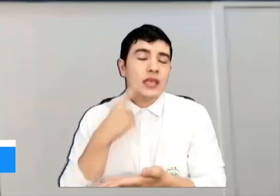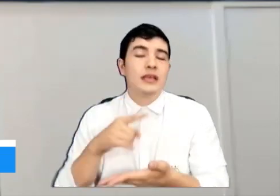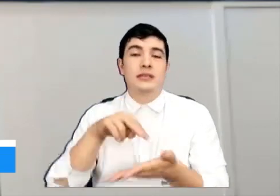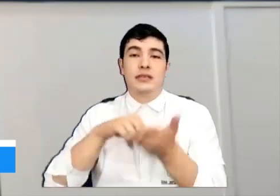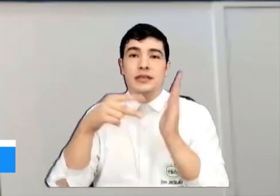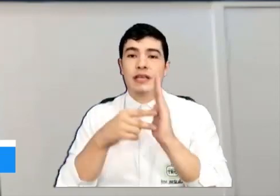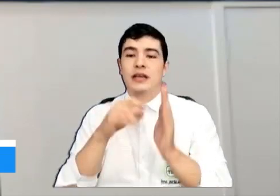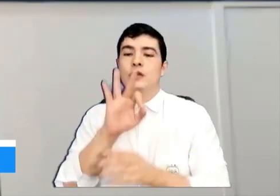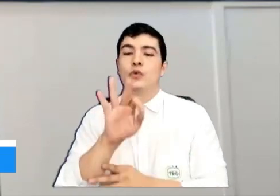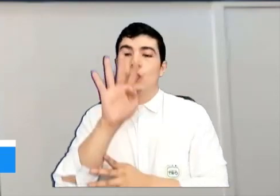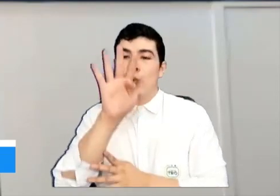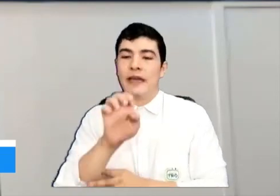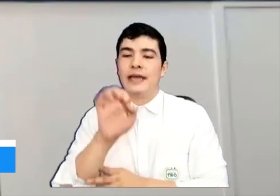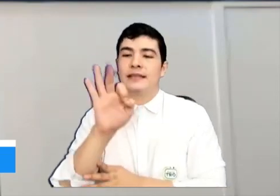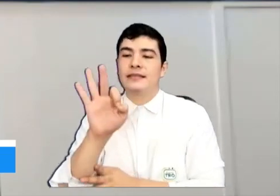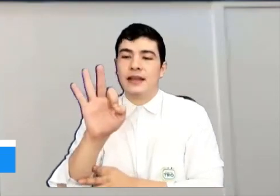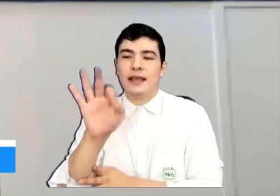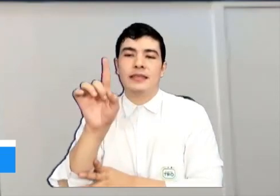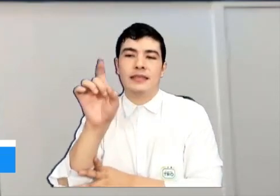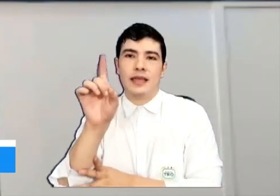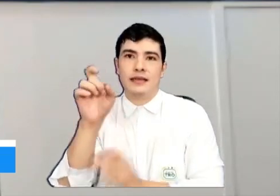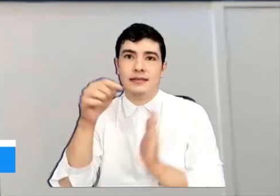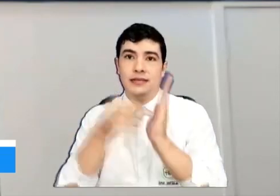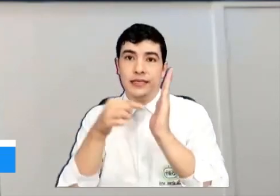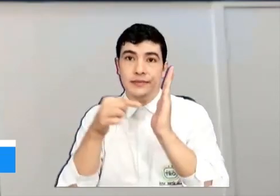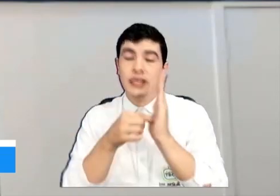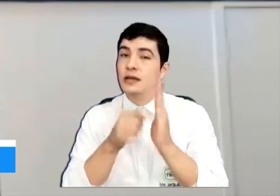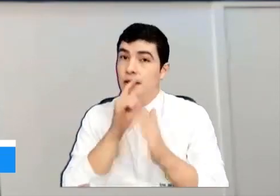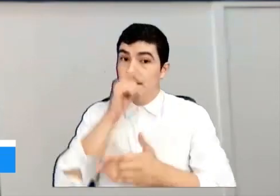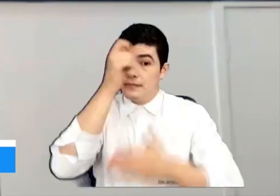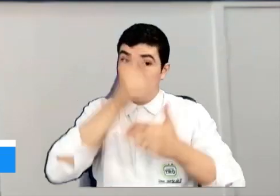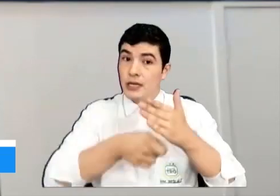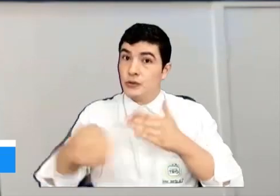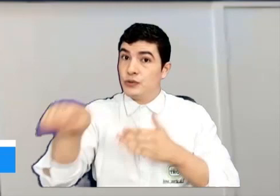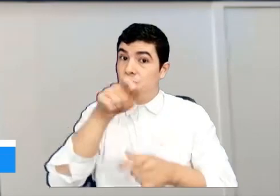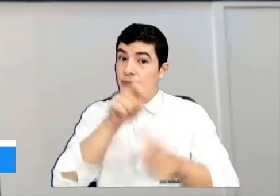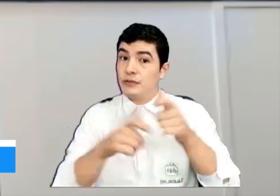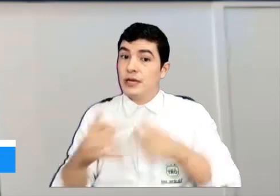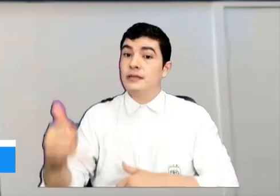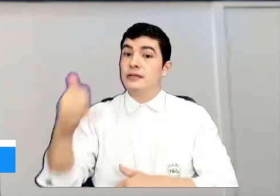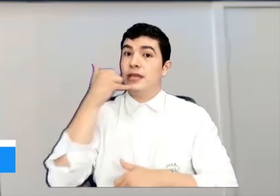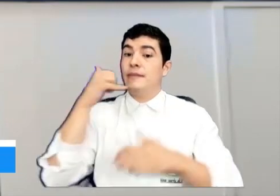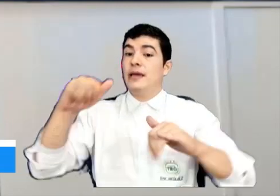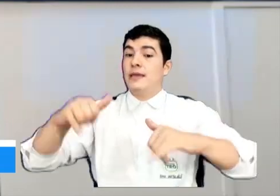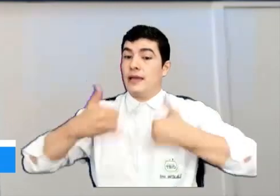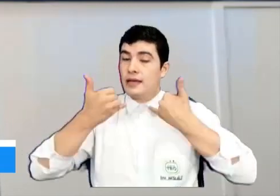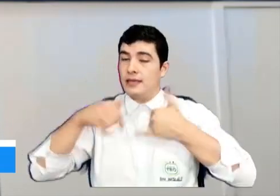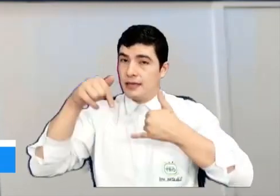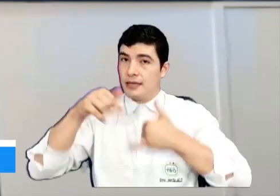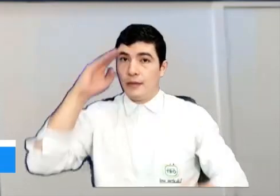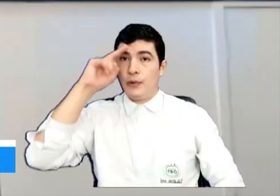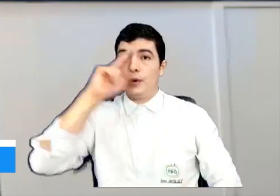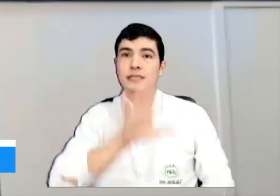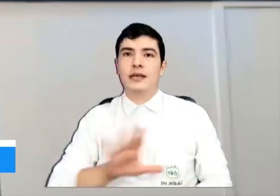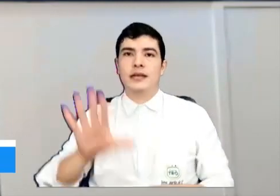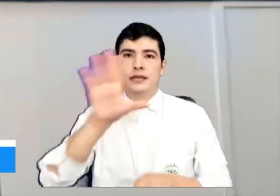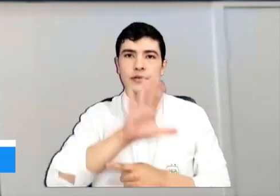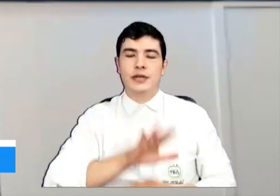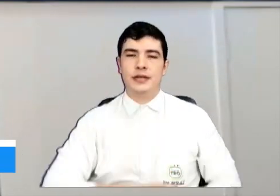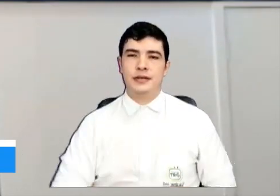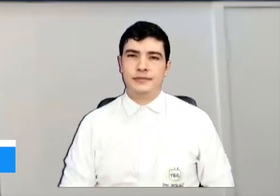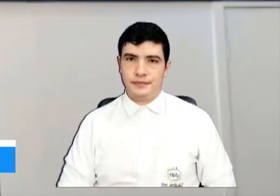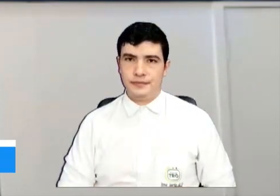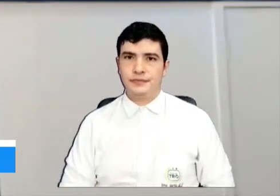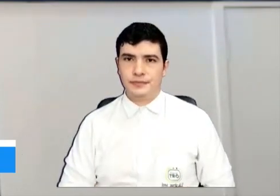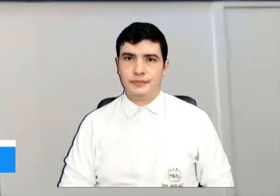inspector de policía, para que se haga un procedimiento verbal. Es un procedimiento rápido que implica que el ciudadano previamente identificado pueda dar